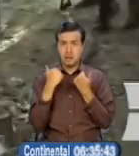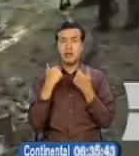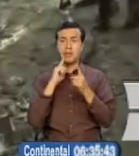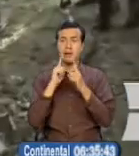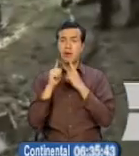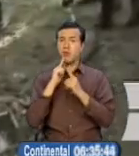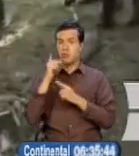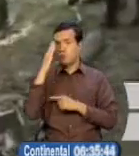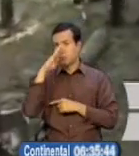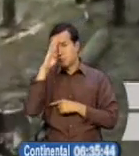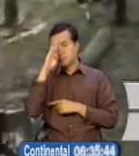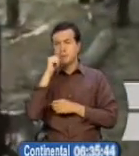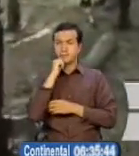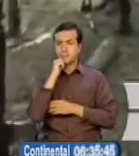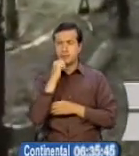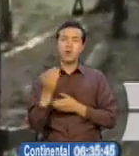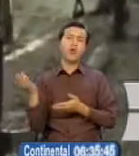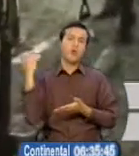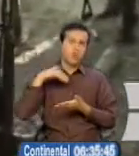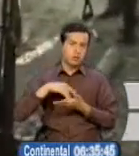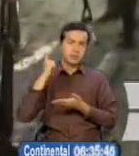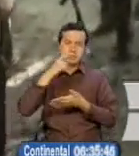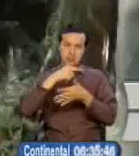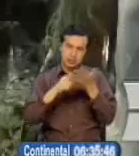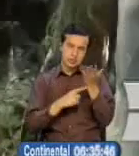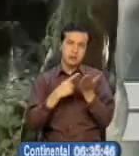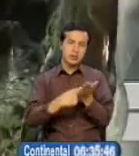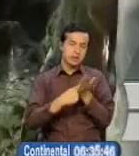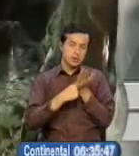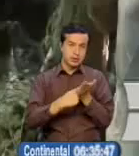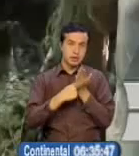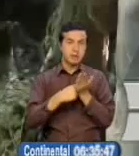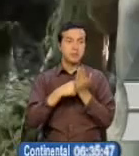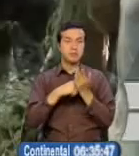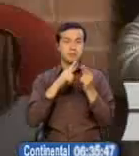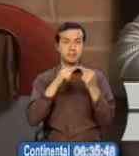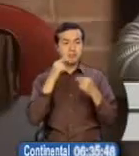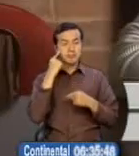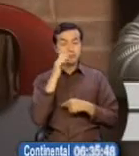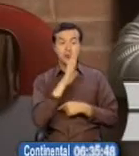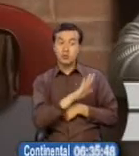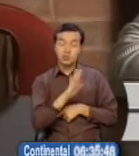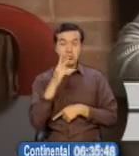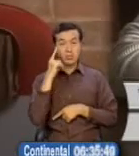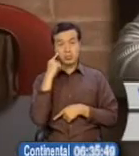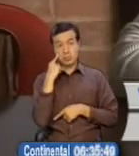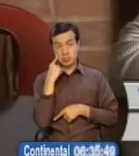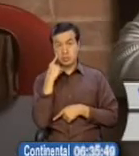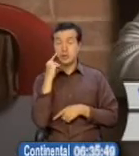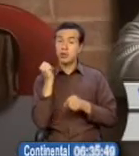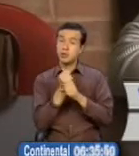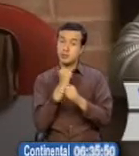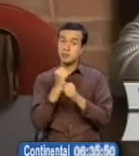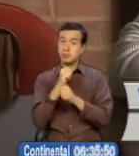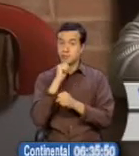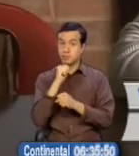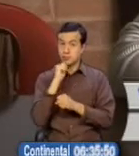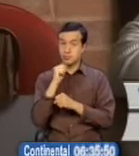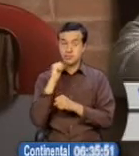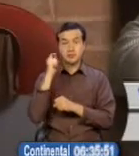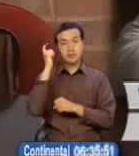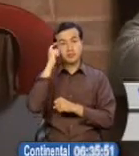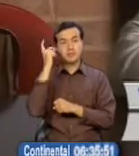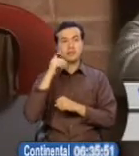Cuba, sí se debe abrir el abanico de opciones considerando los criterios del conservadurismo colombiano. Creo que hay un trabajo que hacer. Y hay que